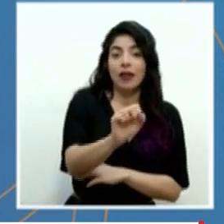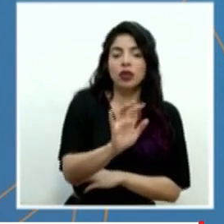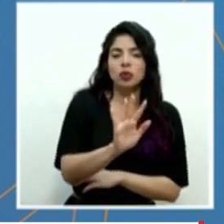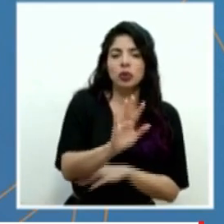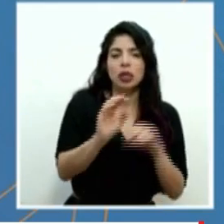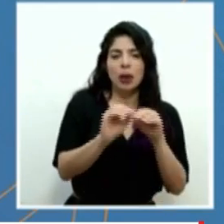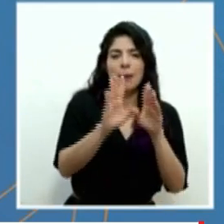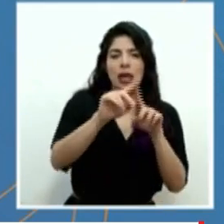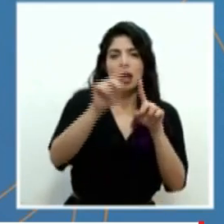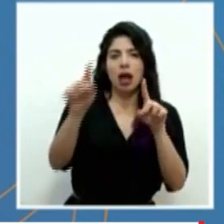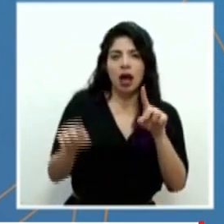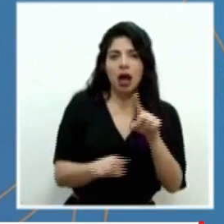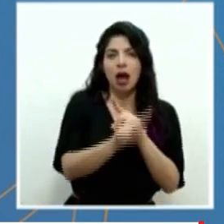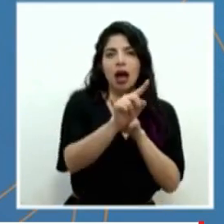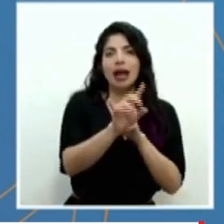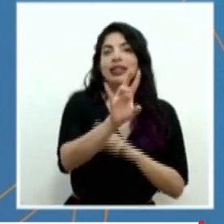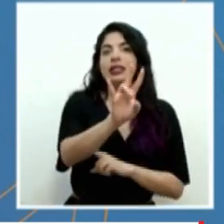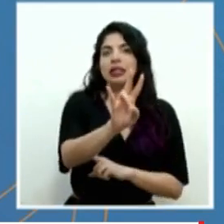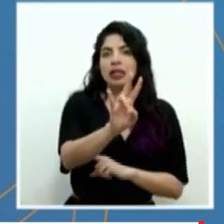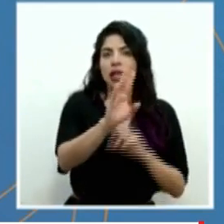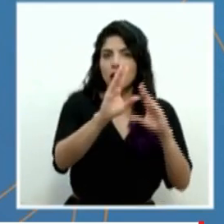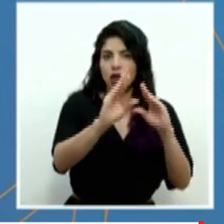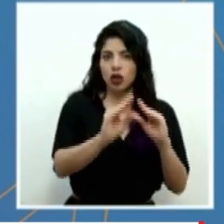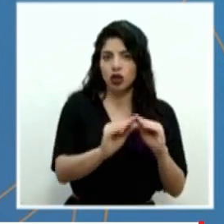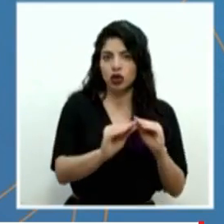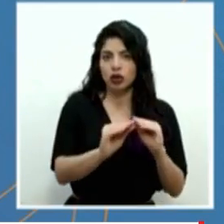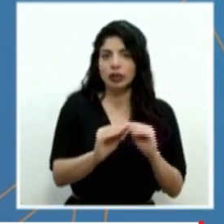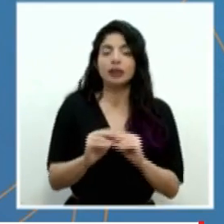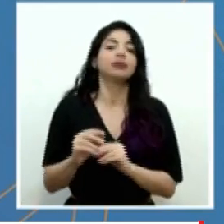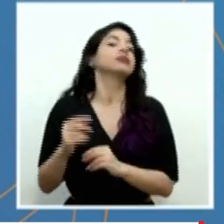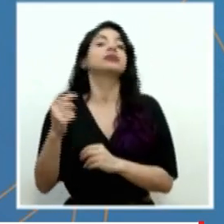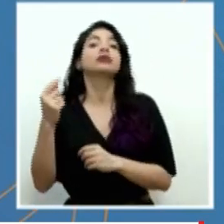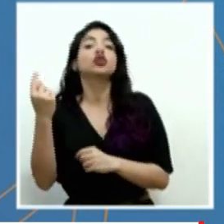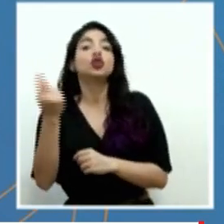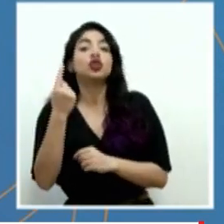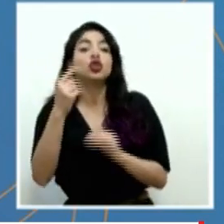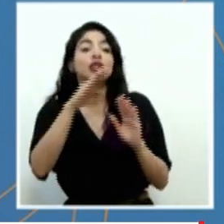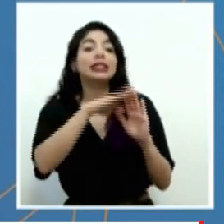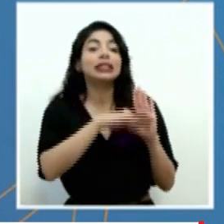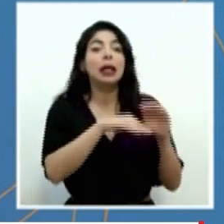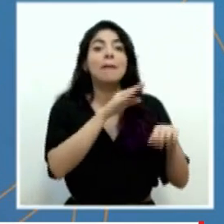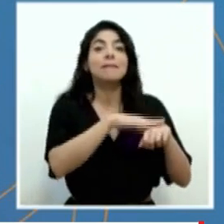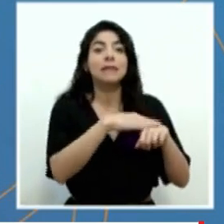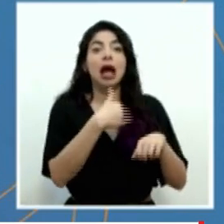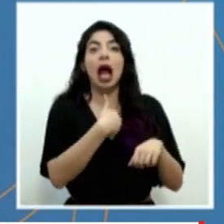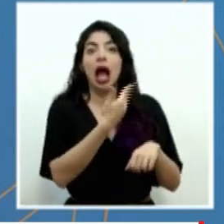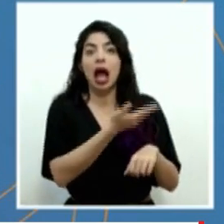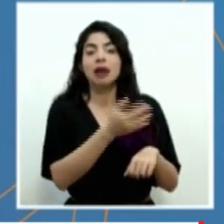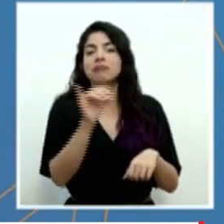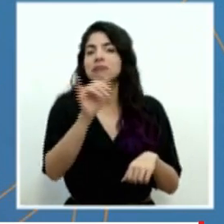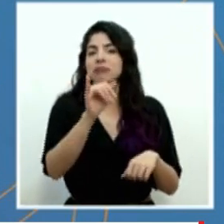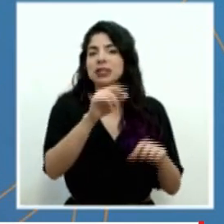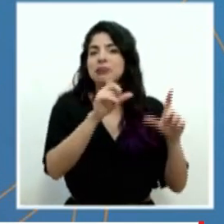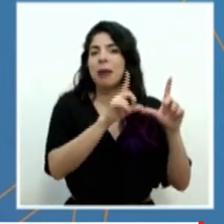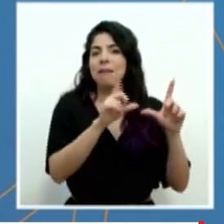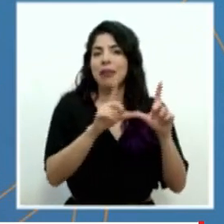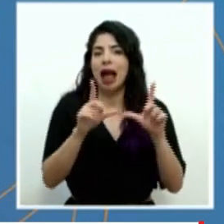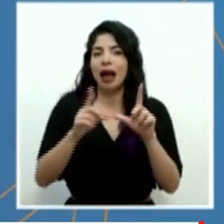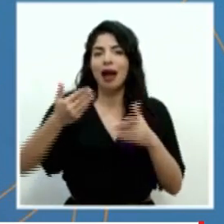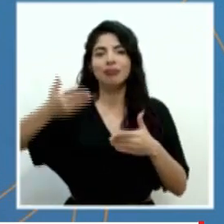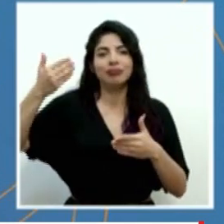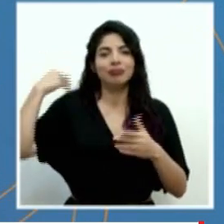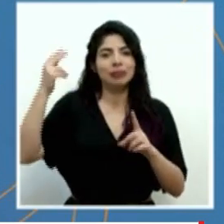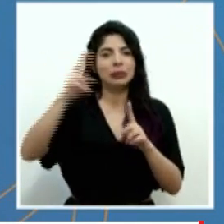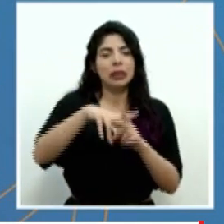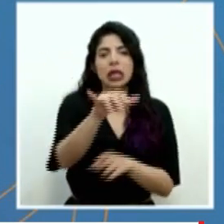de la mañana hasta las 7 de la noche. No circulan, salvo la lista de excepciones, el mismo desglose de placas que hemos